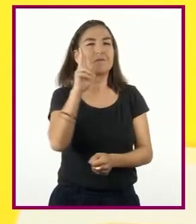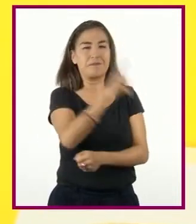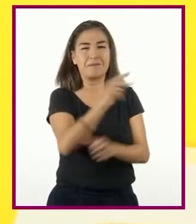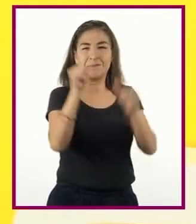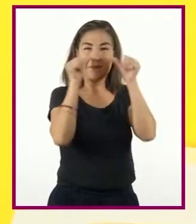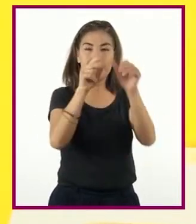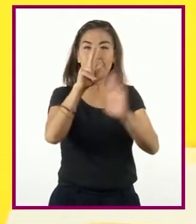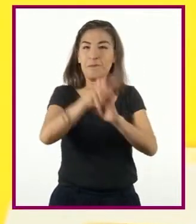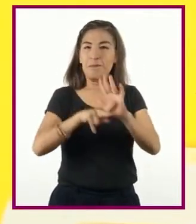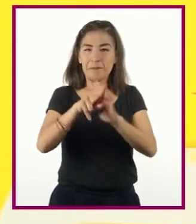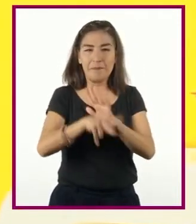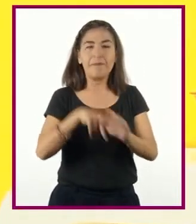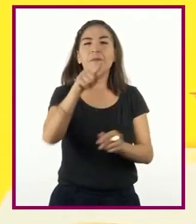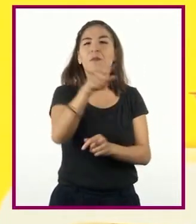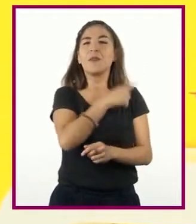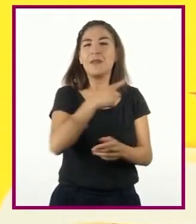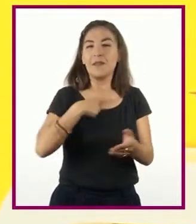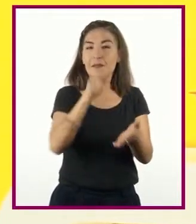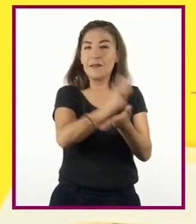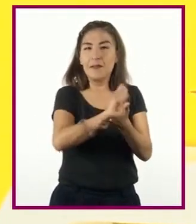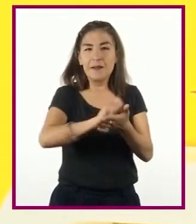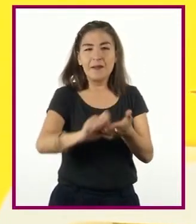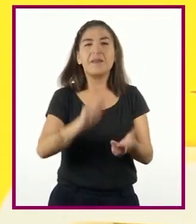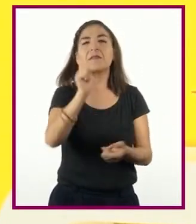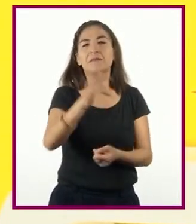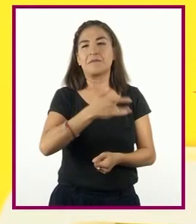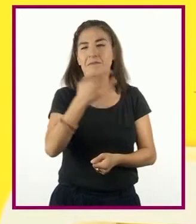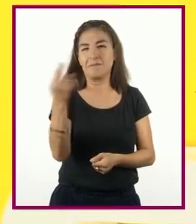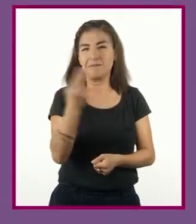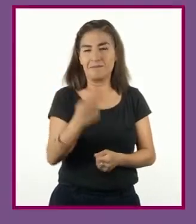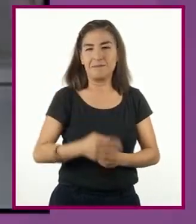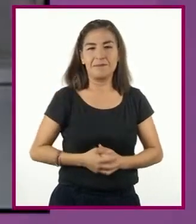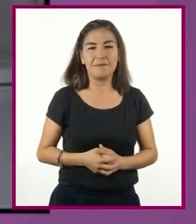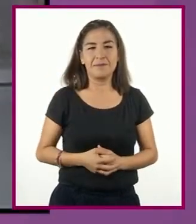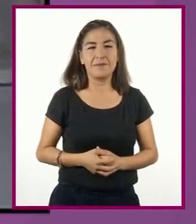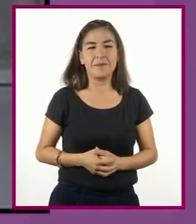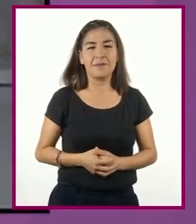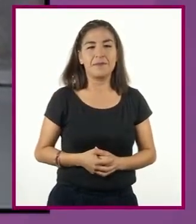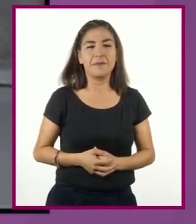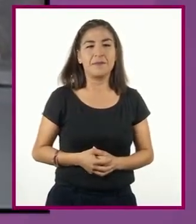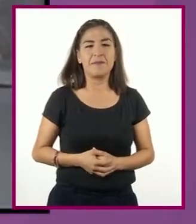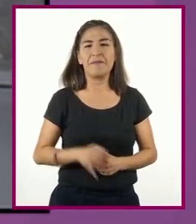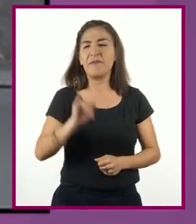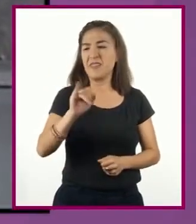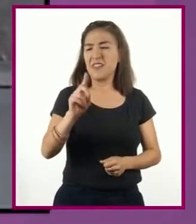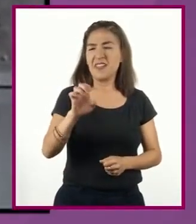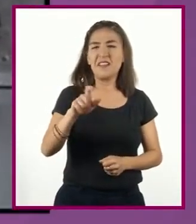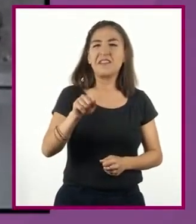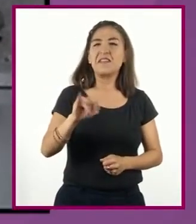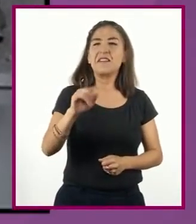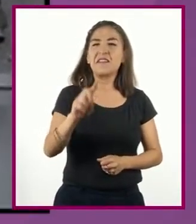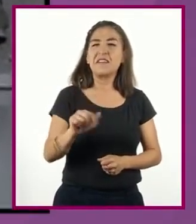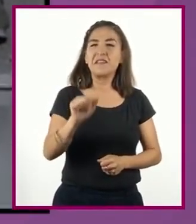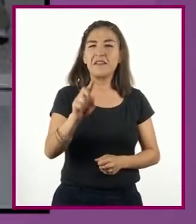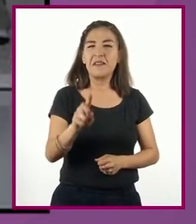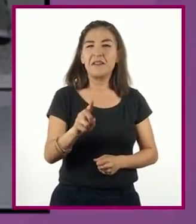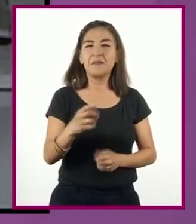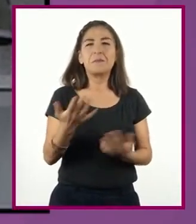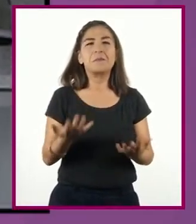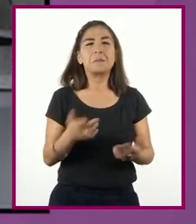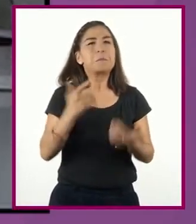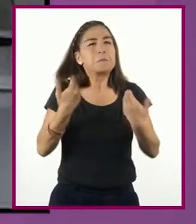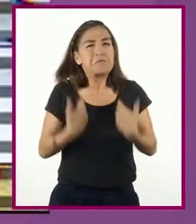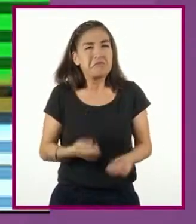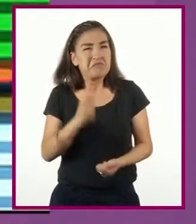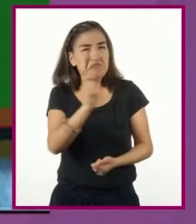siguiente video y tomar nota de lo que considere necesario. ¿Identidad? ¿Qué debemos entender por